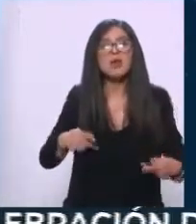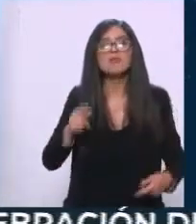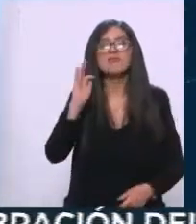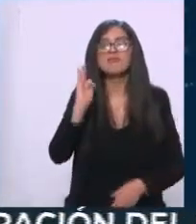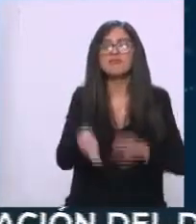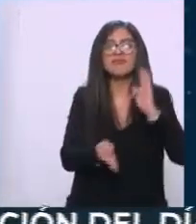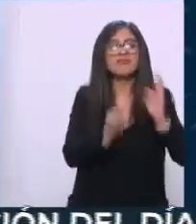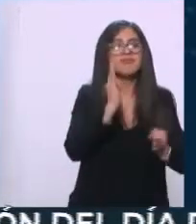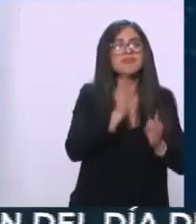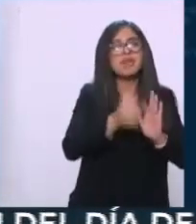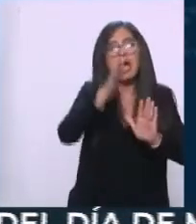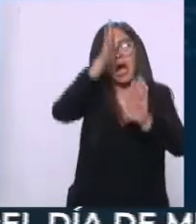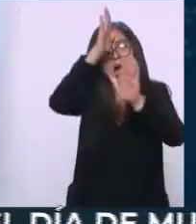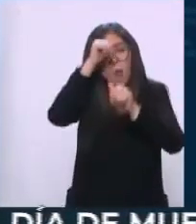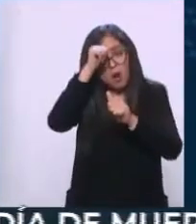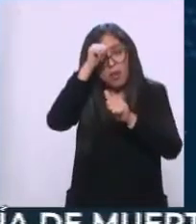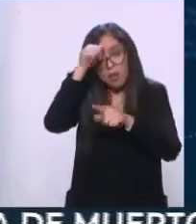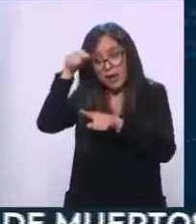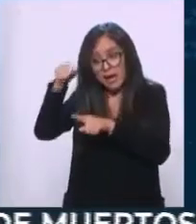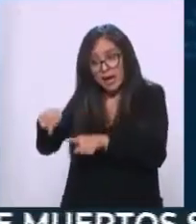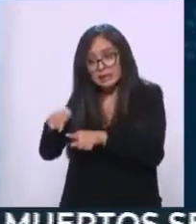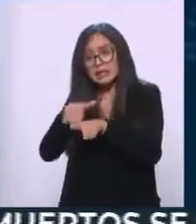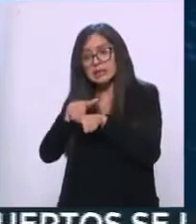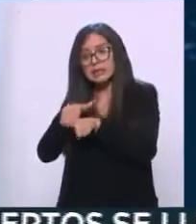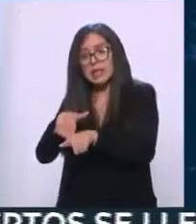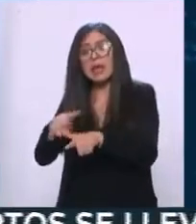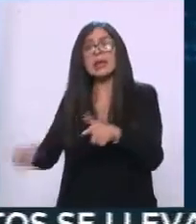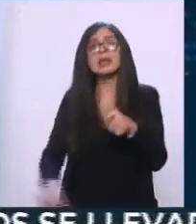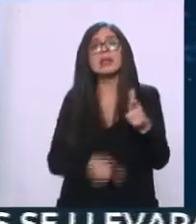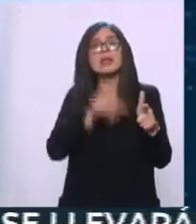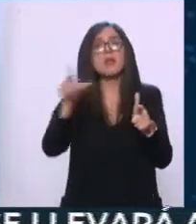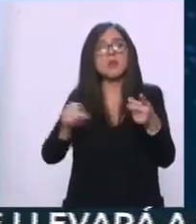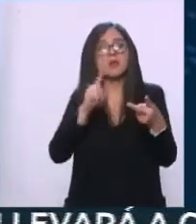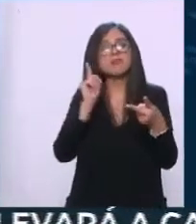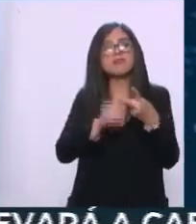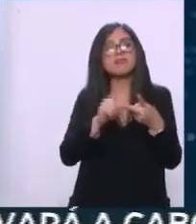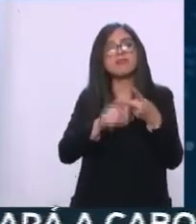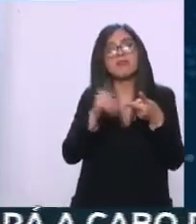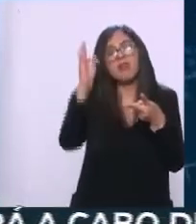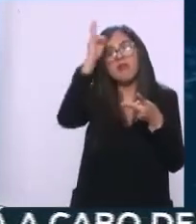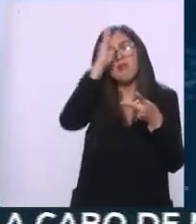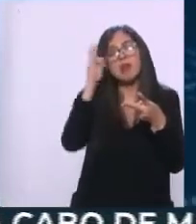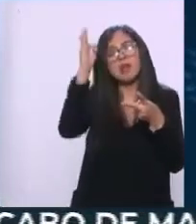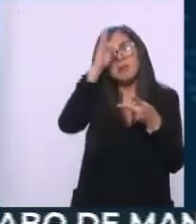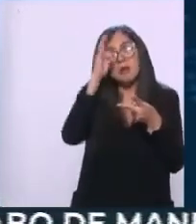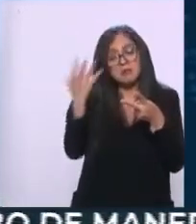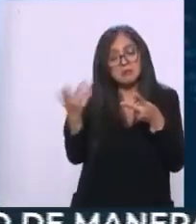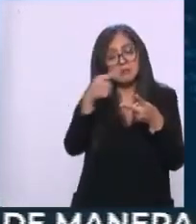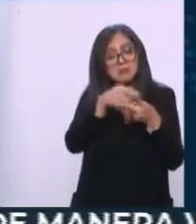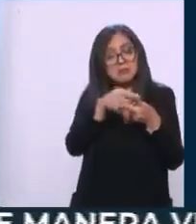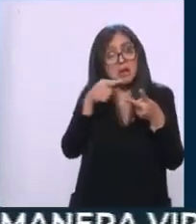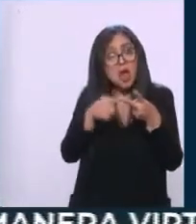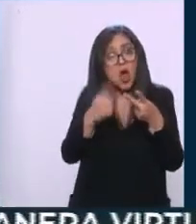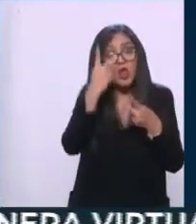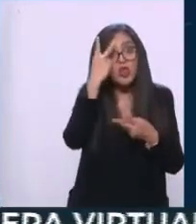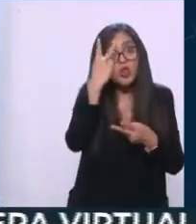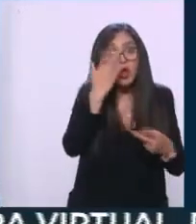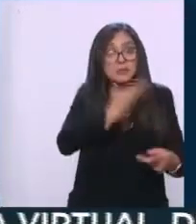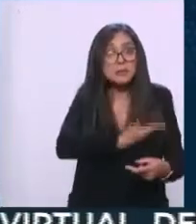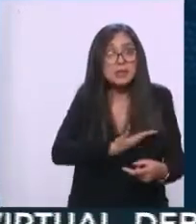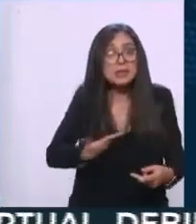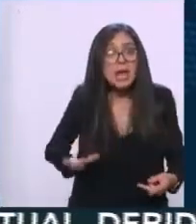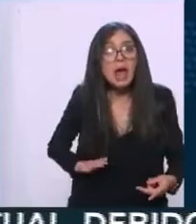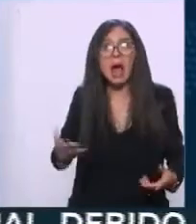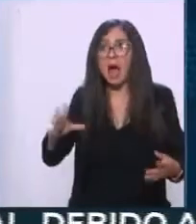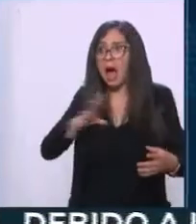después lo mantuvo Felipe Calderón. Creo que estos dos presidentes que tuvieron esta oportunidad